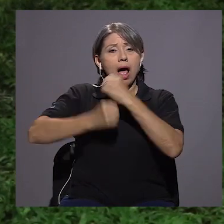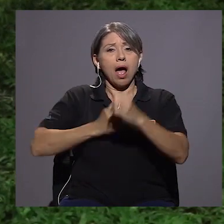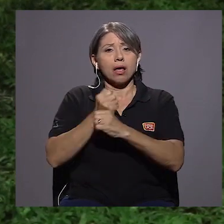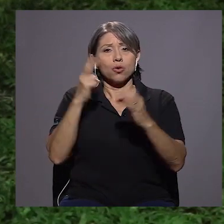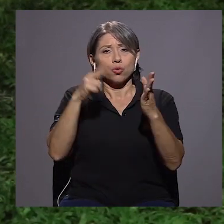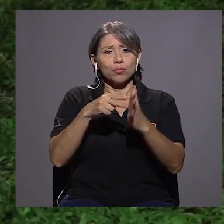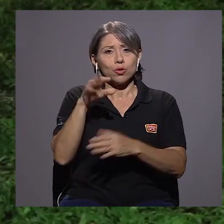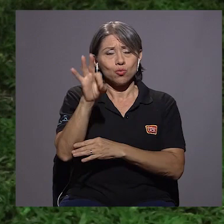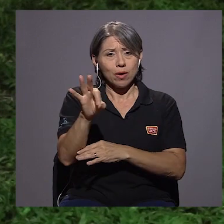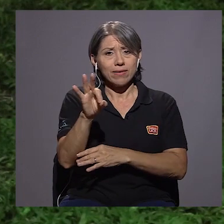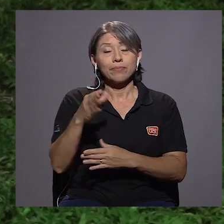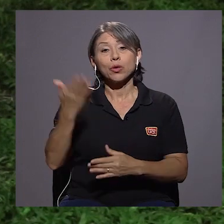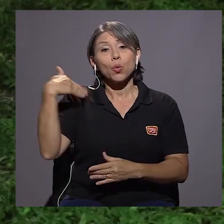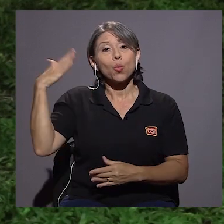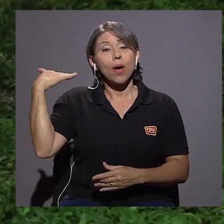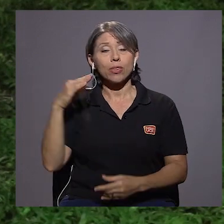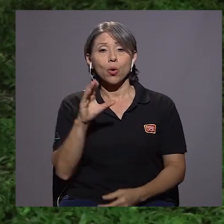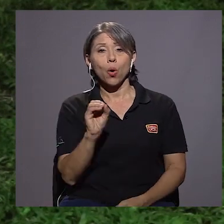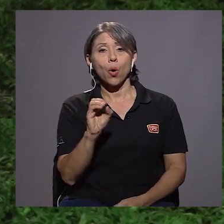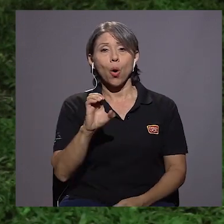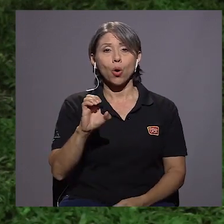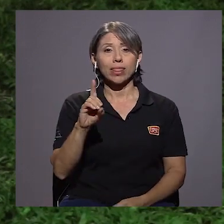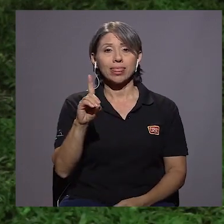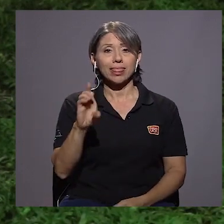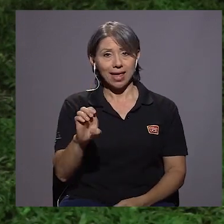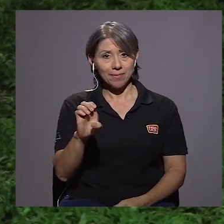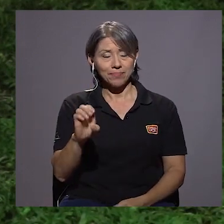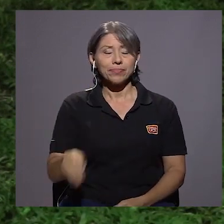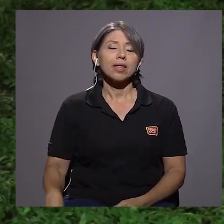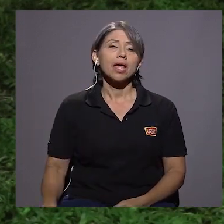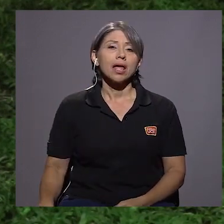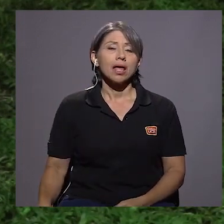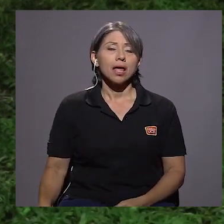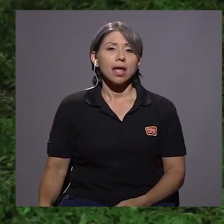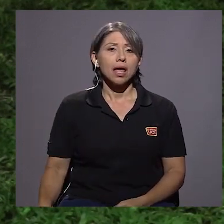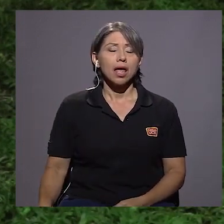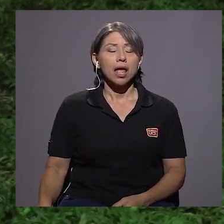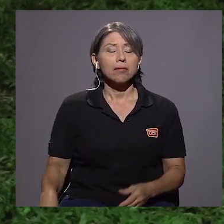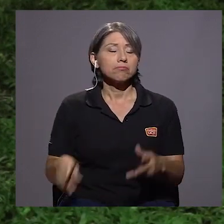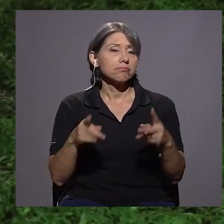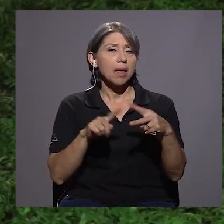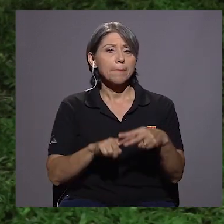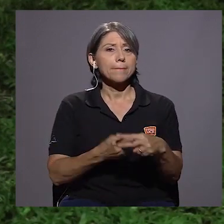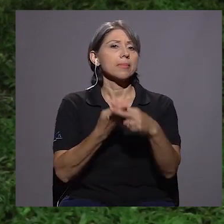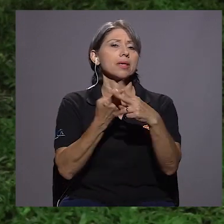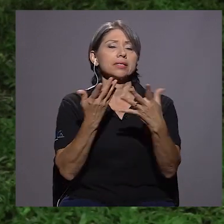inclusive al 2009, cuando la OCDE empieza a